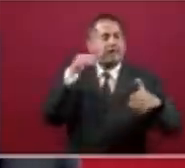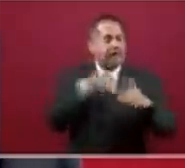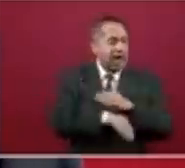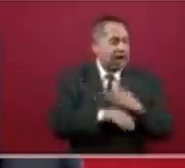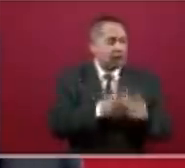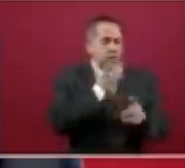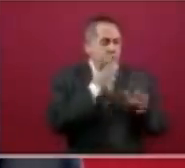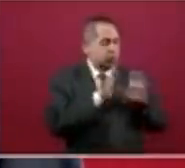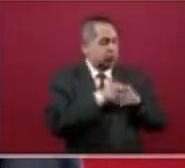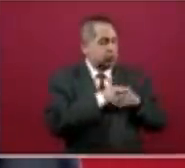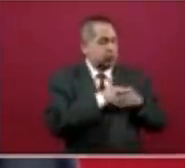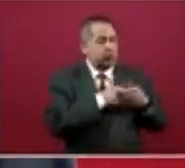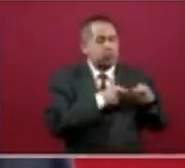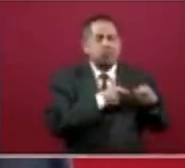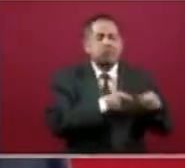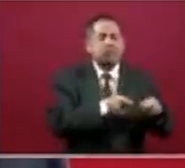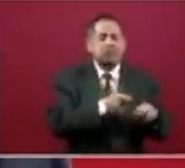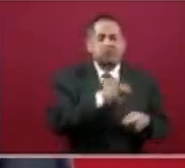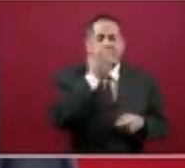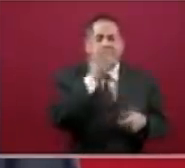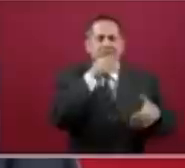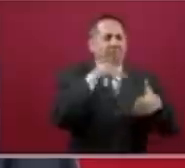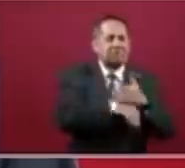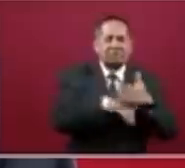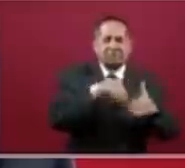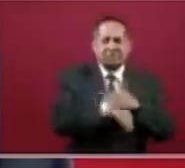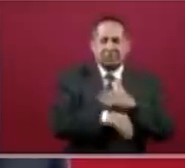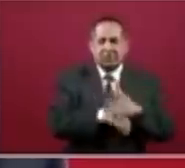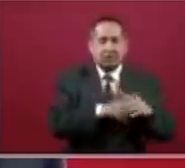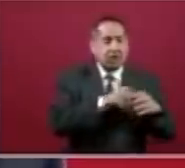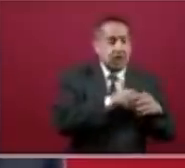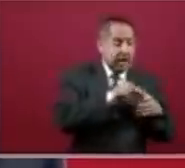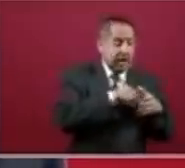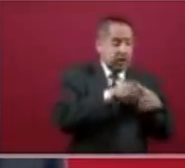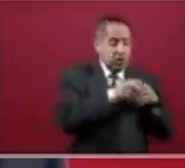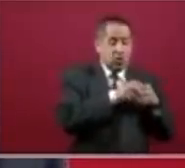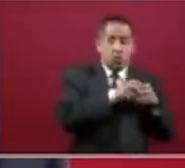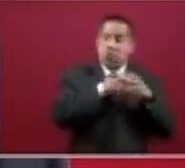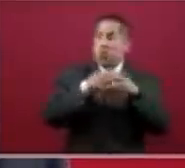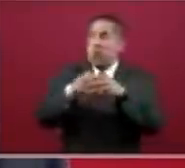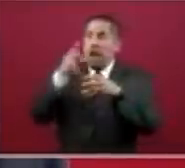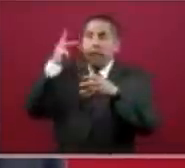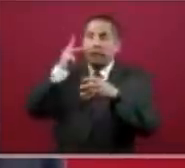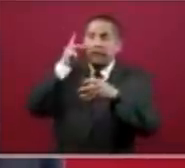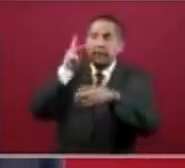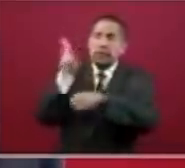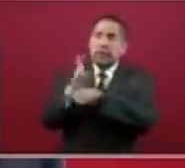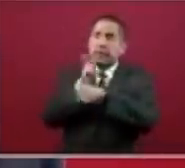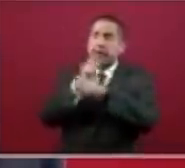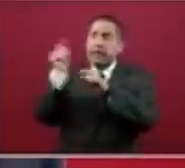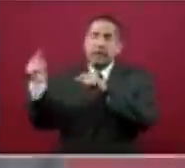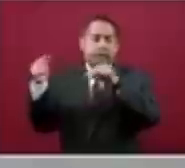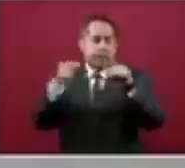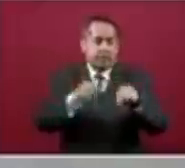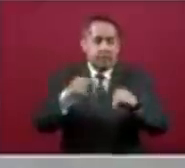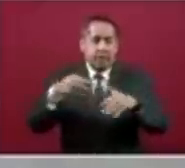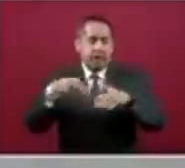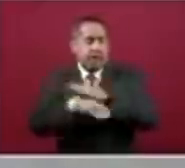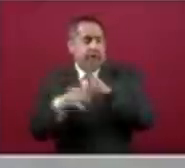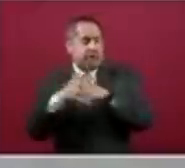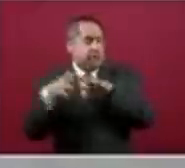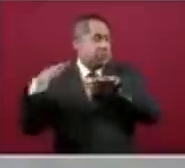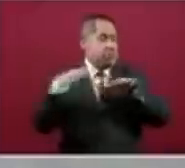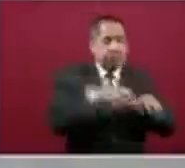conservadurismo, que fueron al extranjero a traer a un príncipe y nos invadieron y